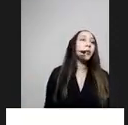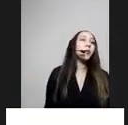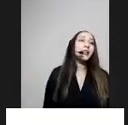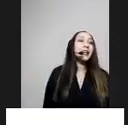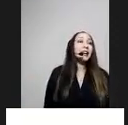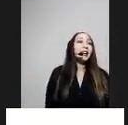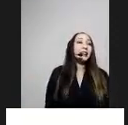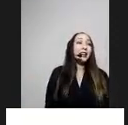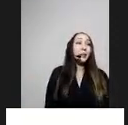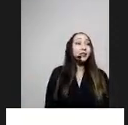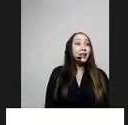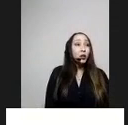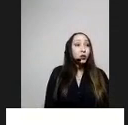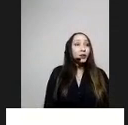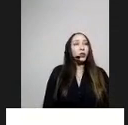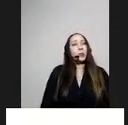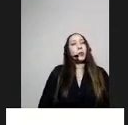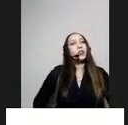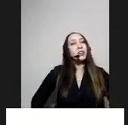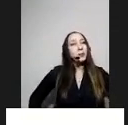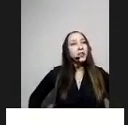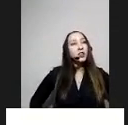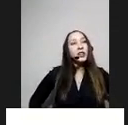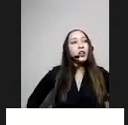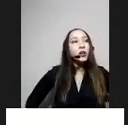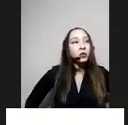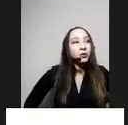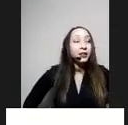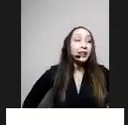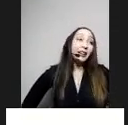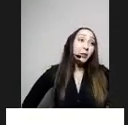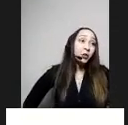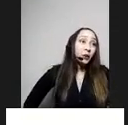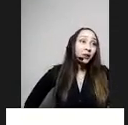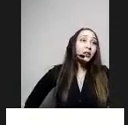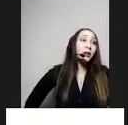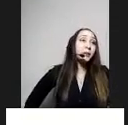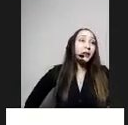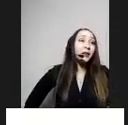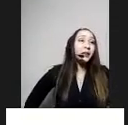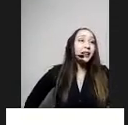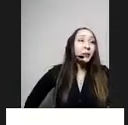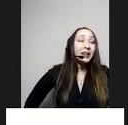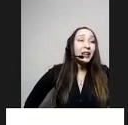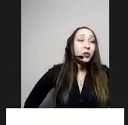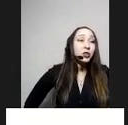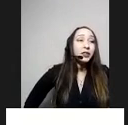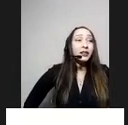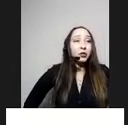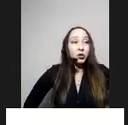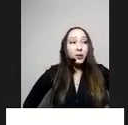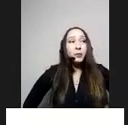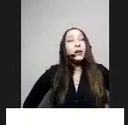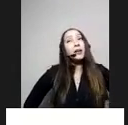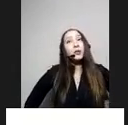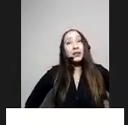como vemos allí, es la capacidad de reconocer nuestros propios sentimientos y los de otros, de motivarnos y de manejar bien las emociones de